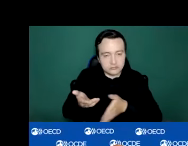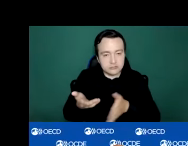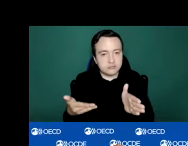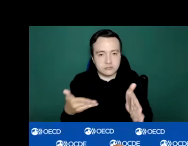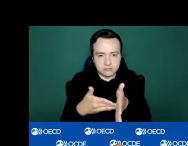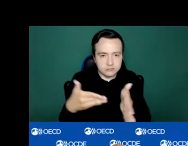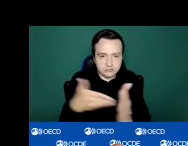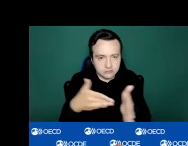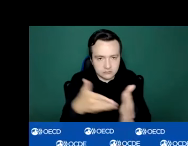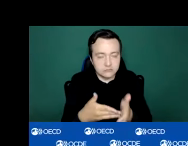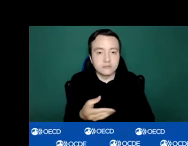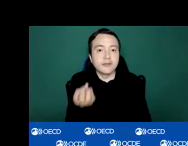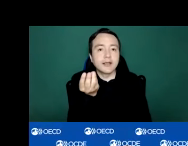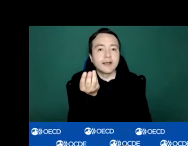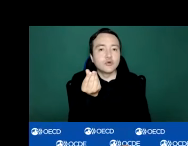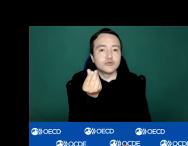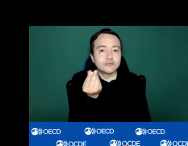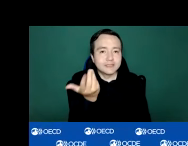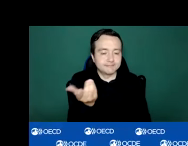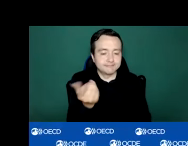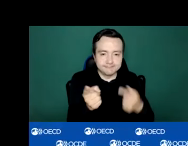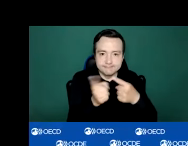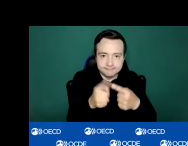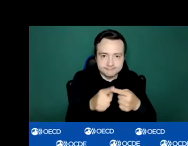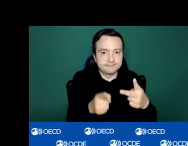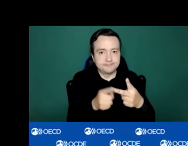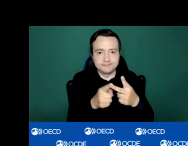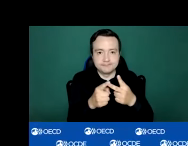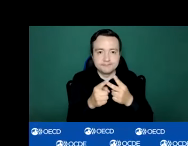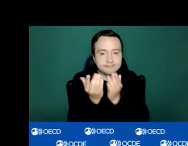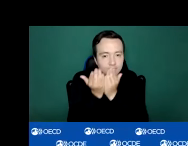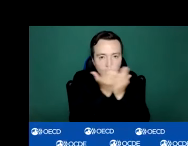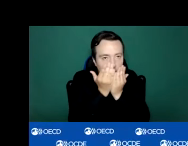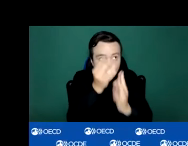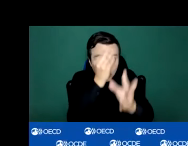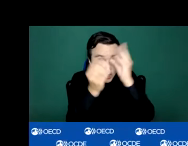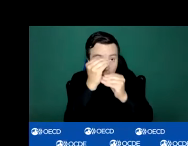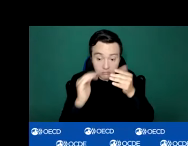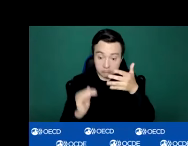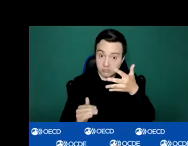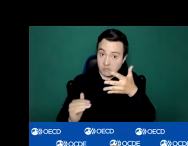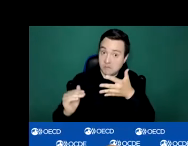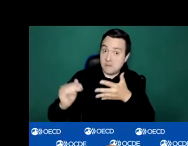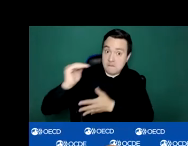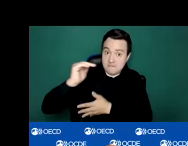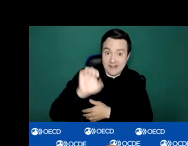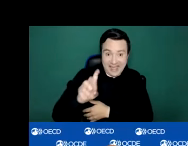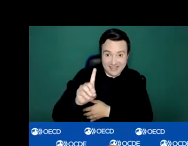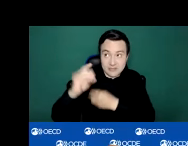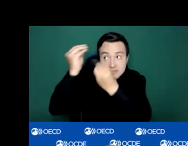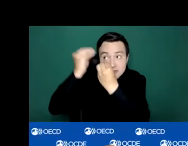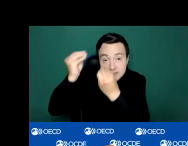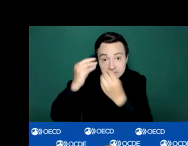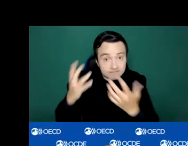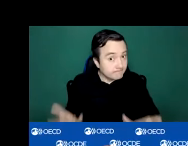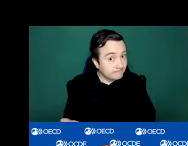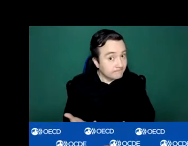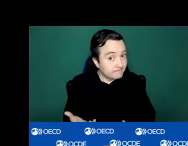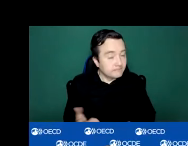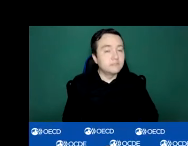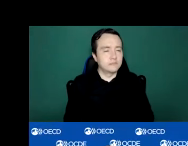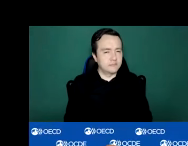como educativos. Pero si examinamos el tipo de atención que